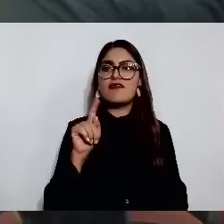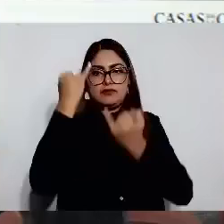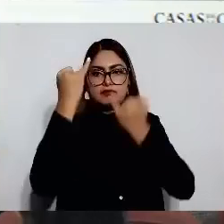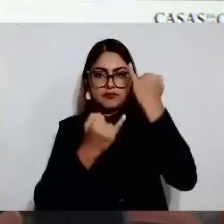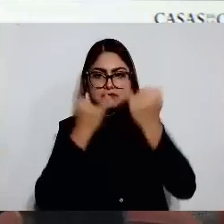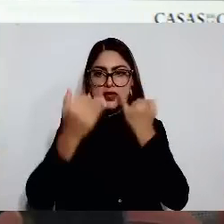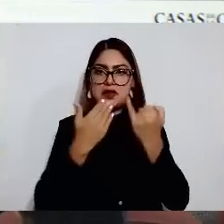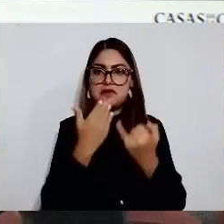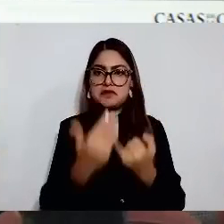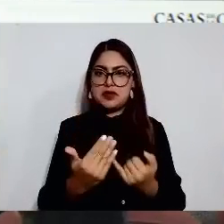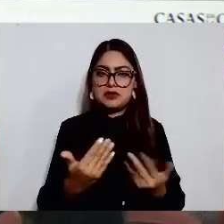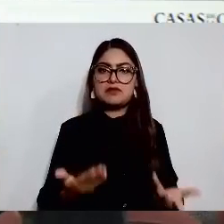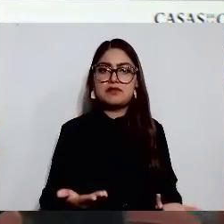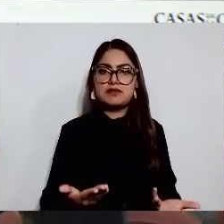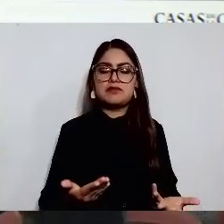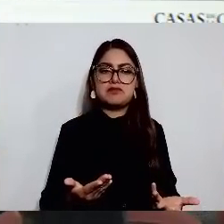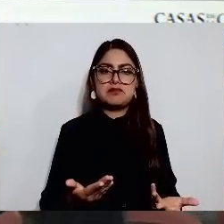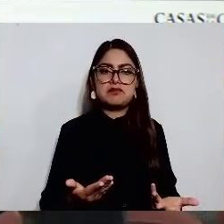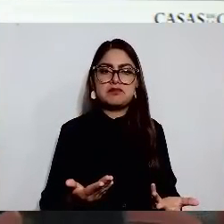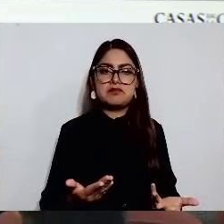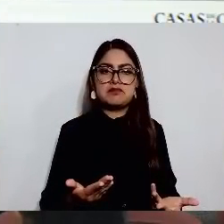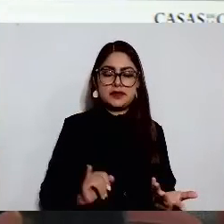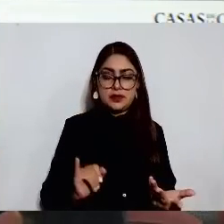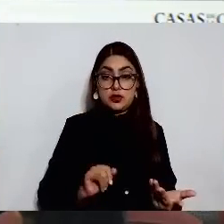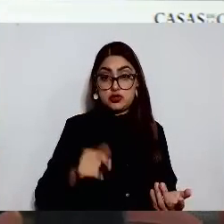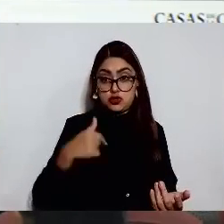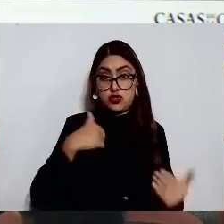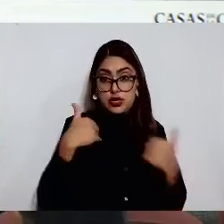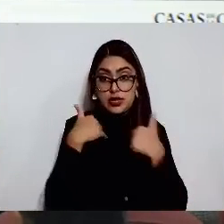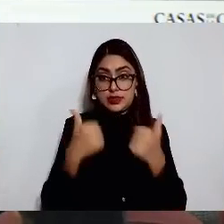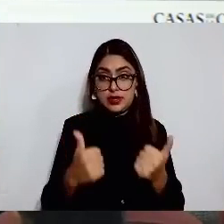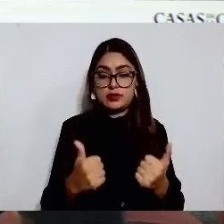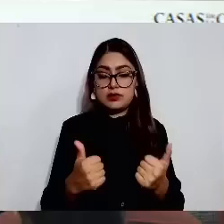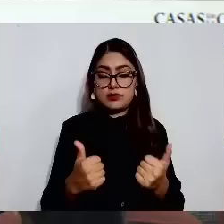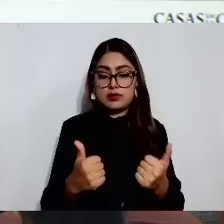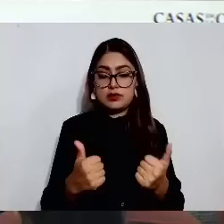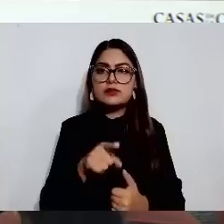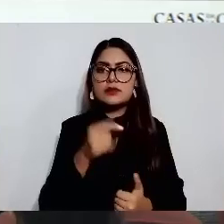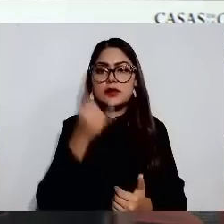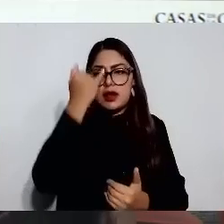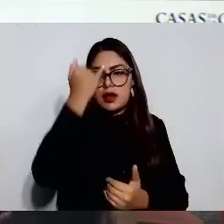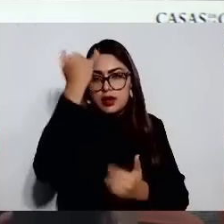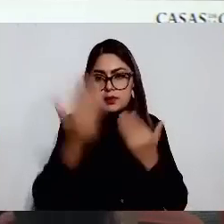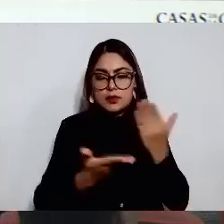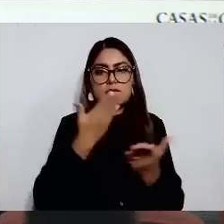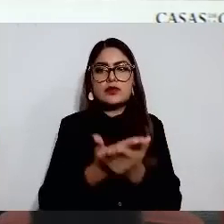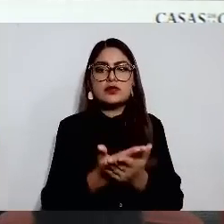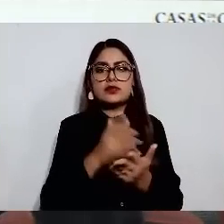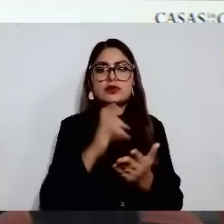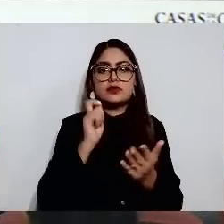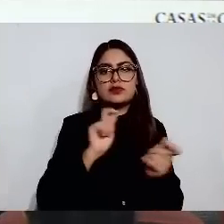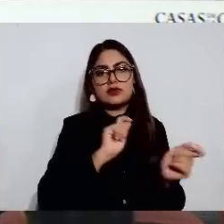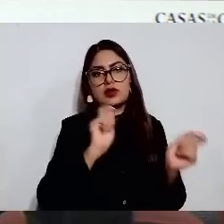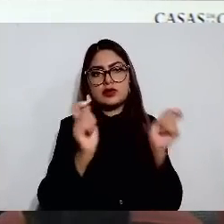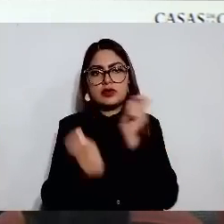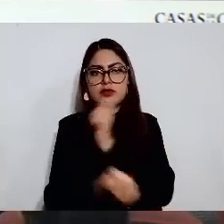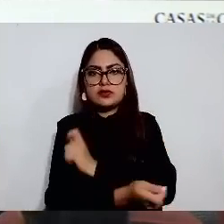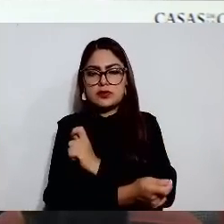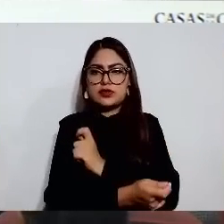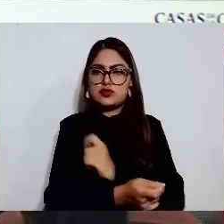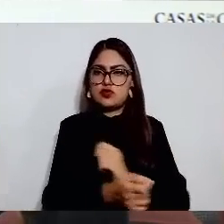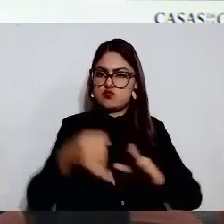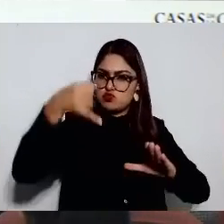Definitivamente, pues entiendo que la propuesta es pues una transformación profunda de los